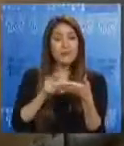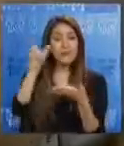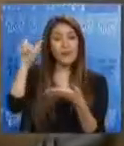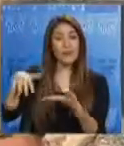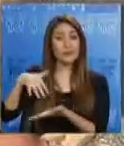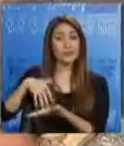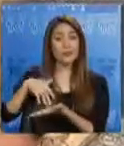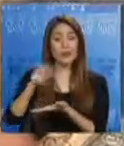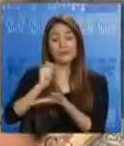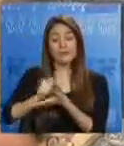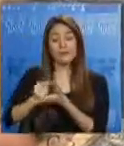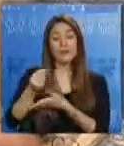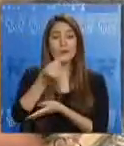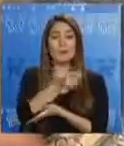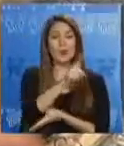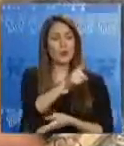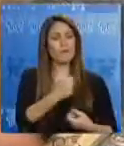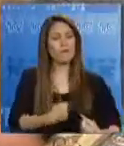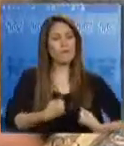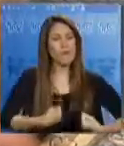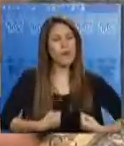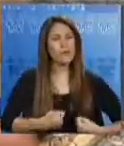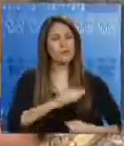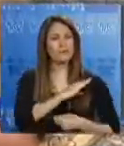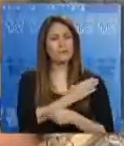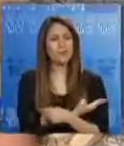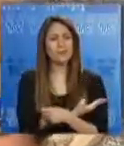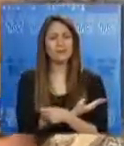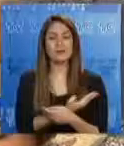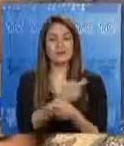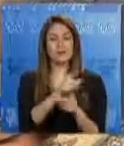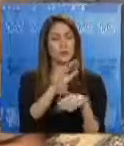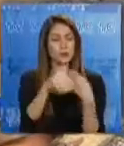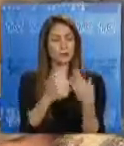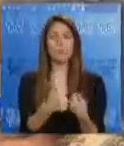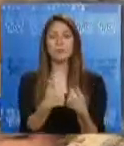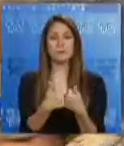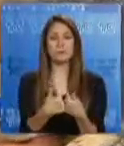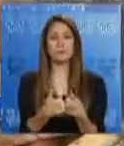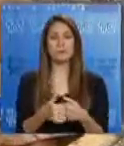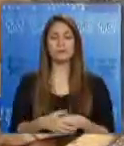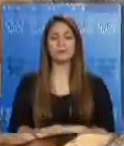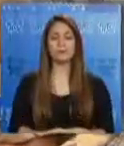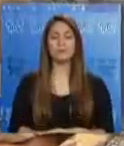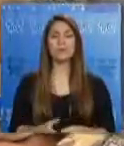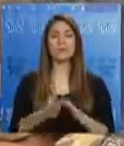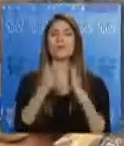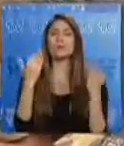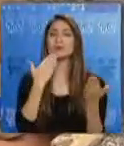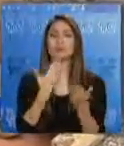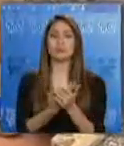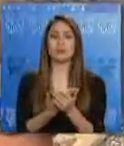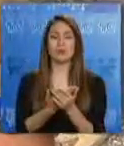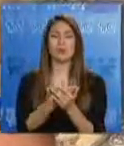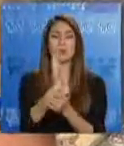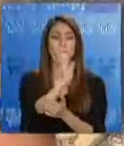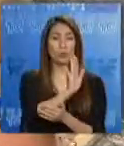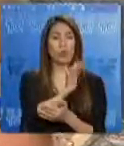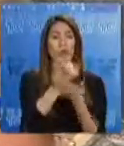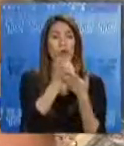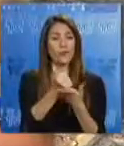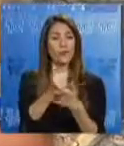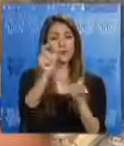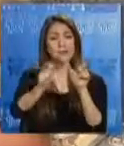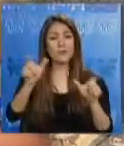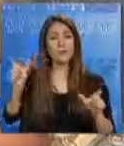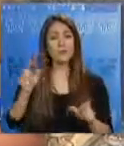estudiante. Sé fuerte y valiente, verás que todo estará bien. Te doy muchas gracias, Señor, por tratar de ayudar a las personas,